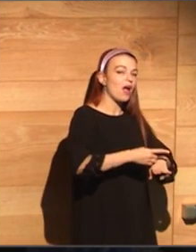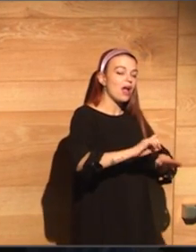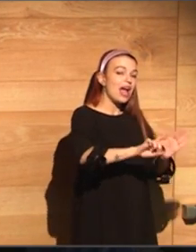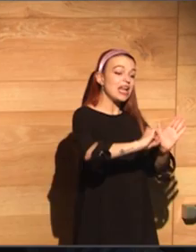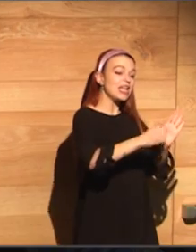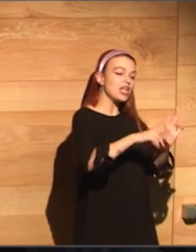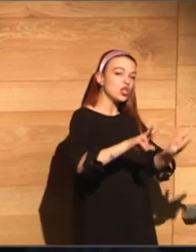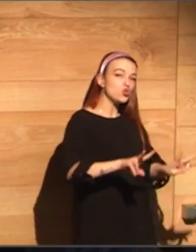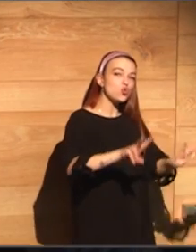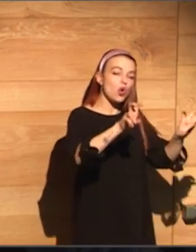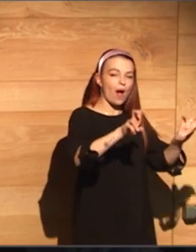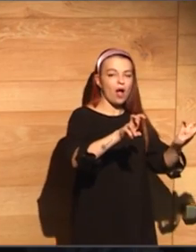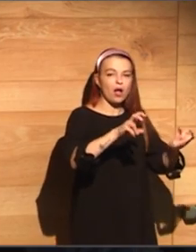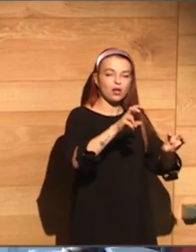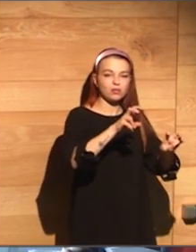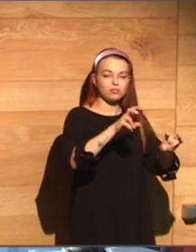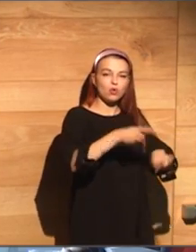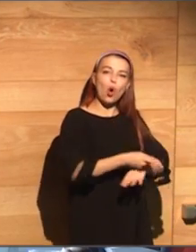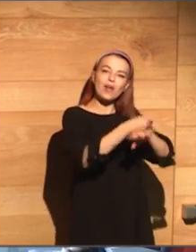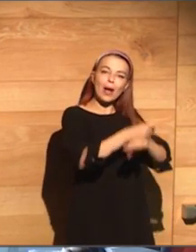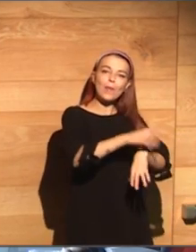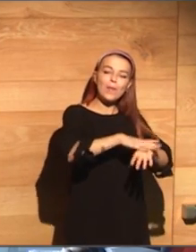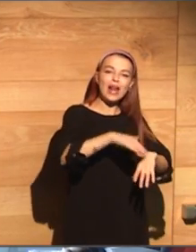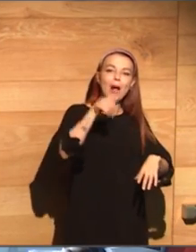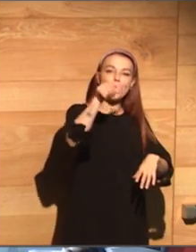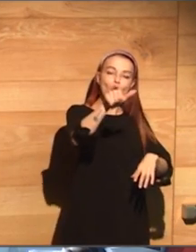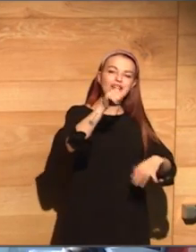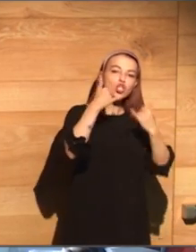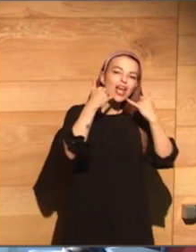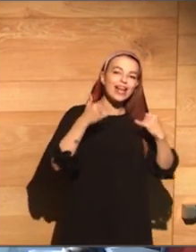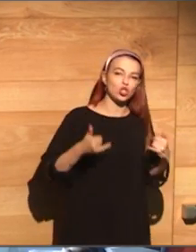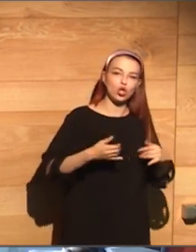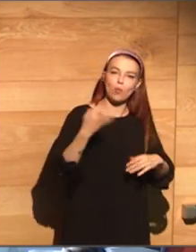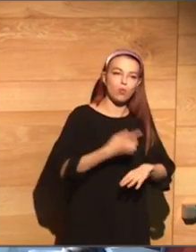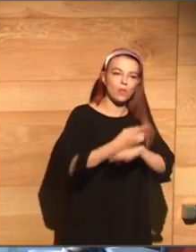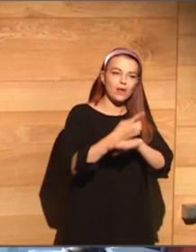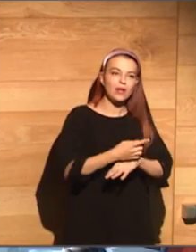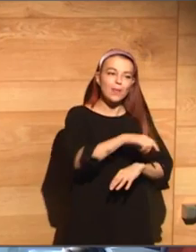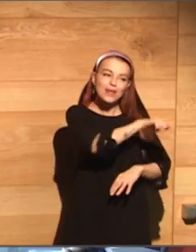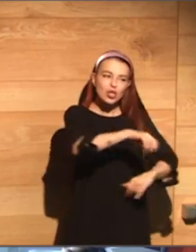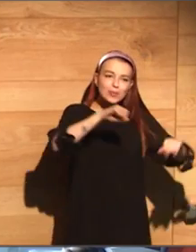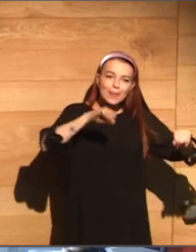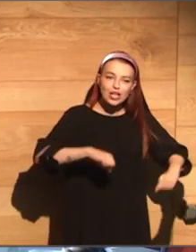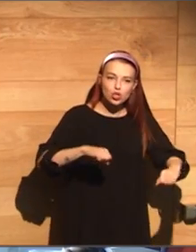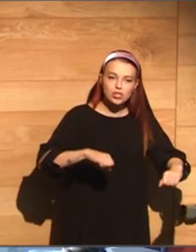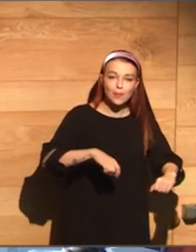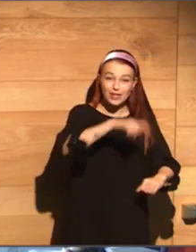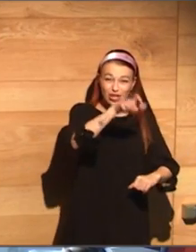porteros electrónicos canivel. Pregunta. Canivel. Pregunta, los que tenéis ya una edad, ¿recordáis a los